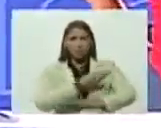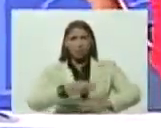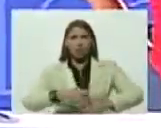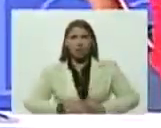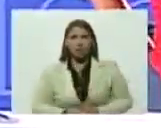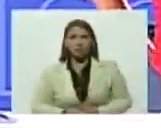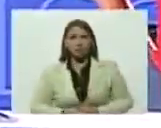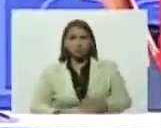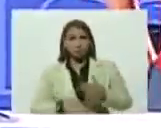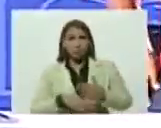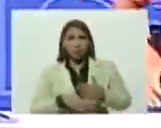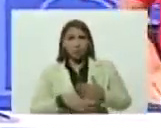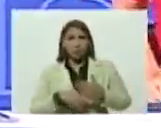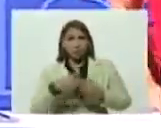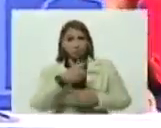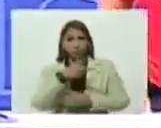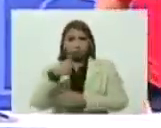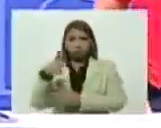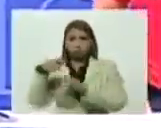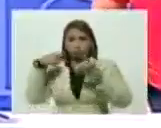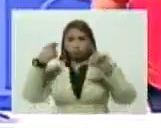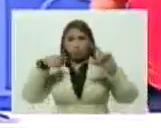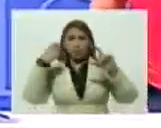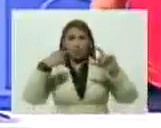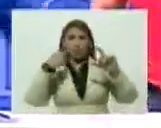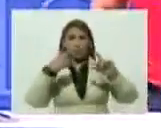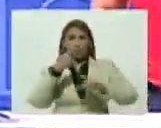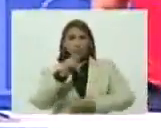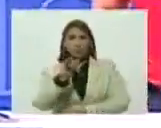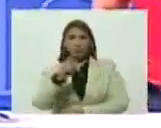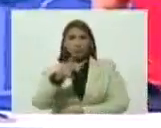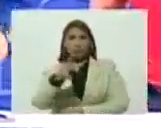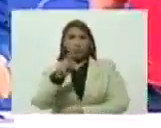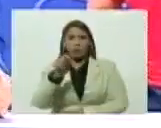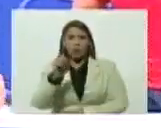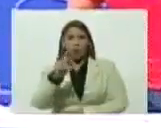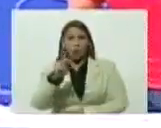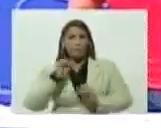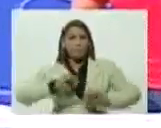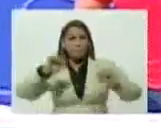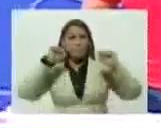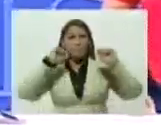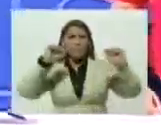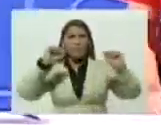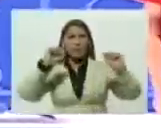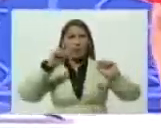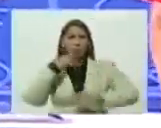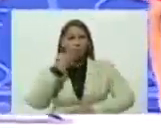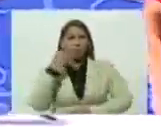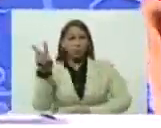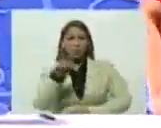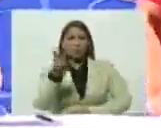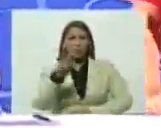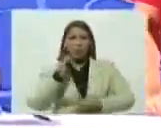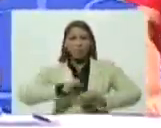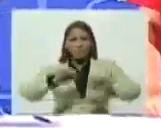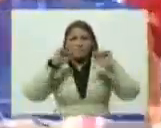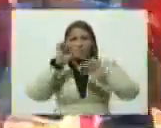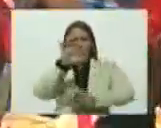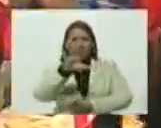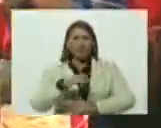y vamos a grabar nuestro videíto para TikTok. ¡Música! ¡Que viva la juventud de Venezuela! ¡Que viva la